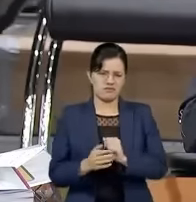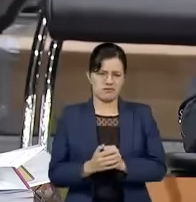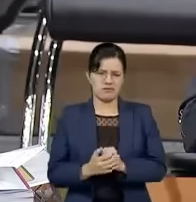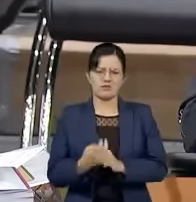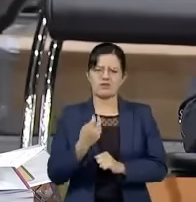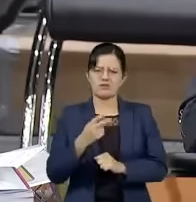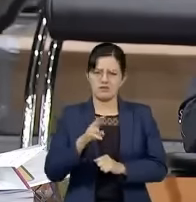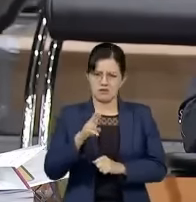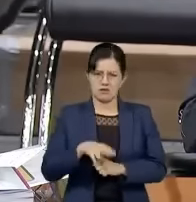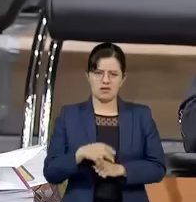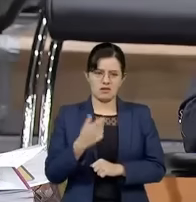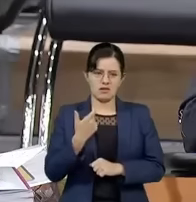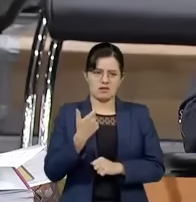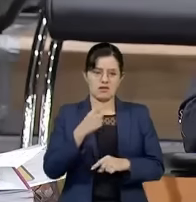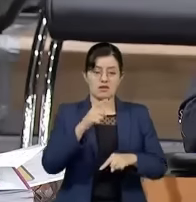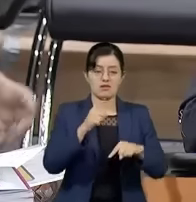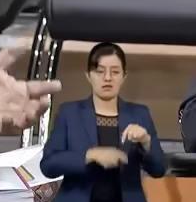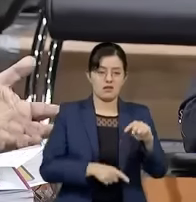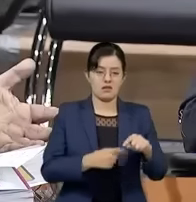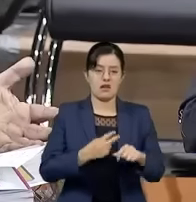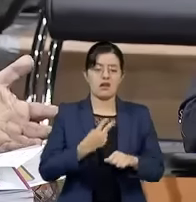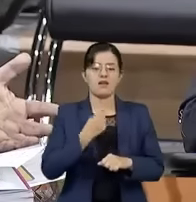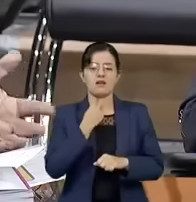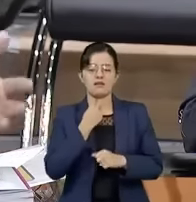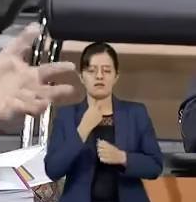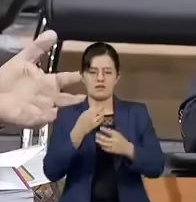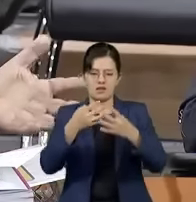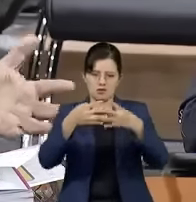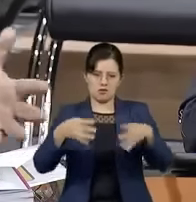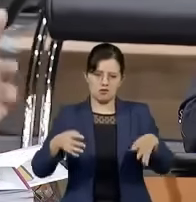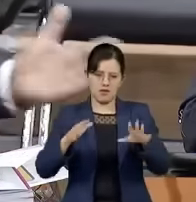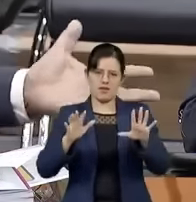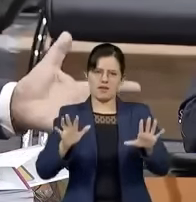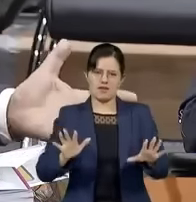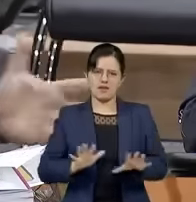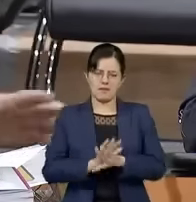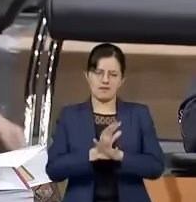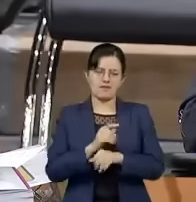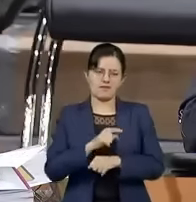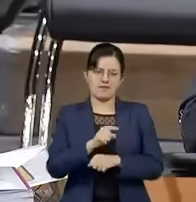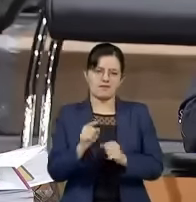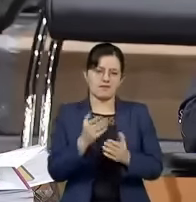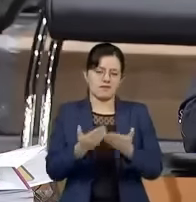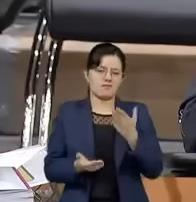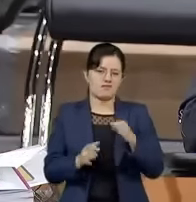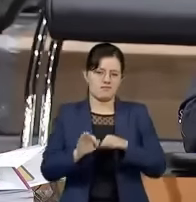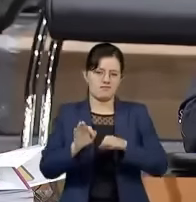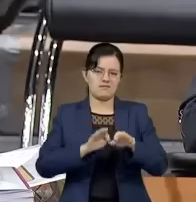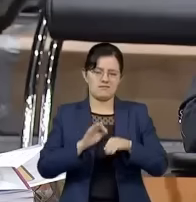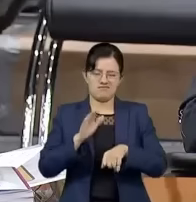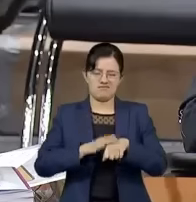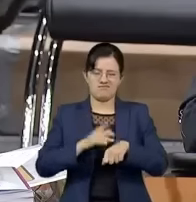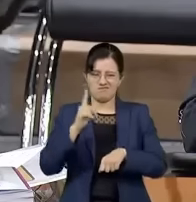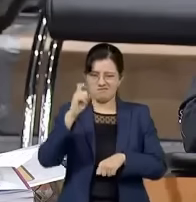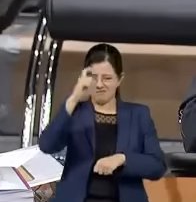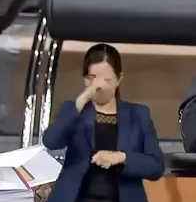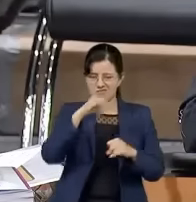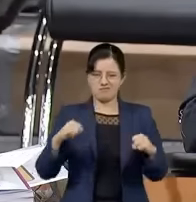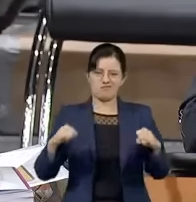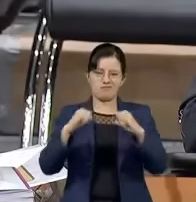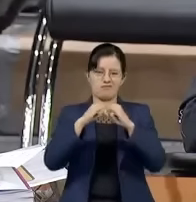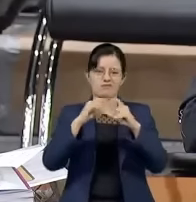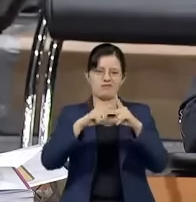recortes presupuestales sobre la estructura y sobre las funciones y las capacidades que tiene el Instituto Nacional